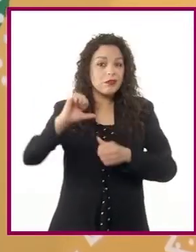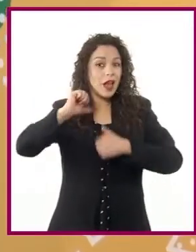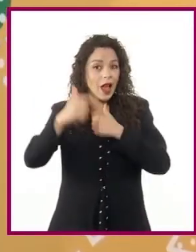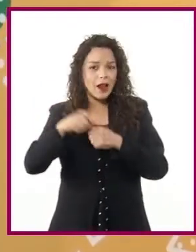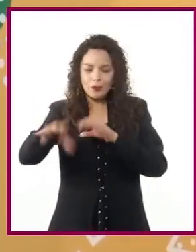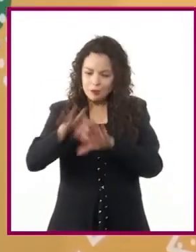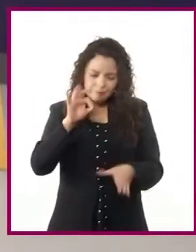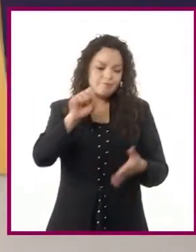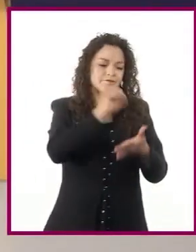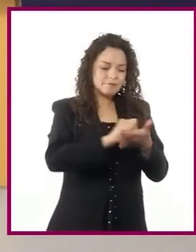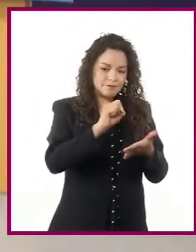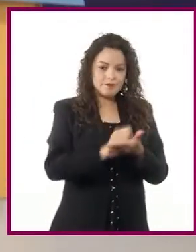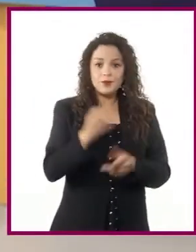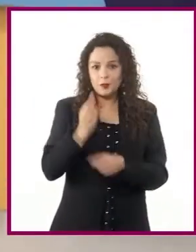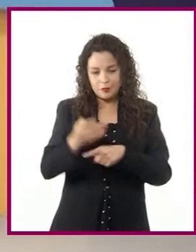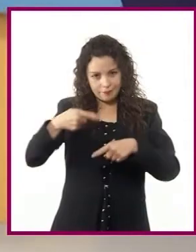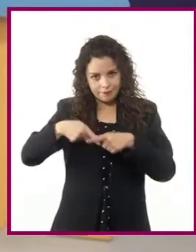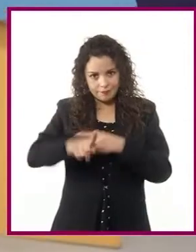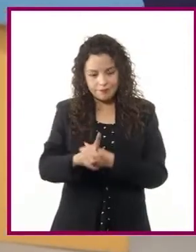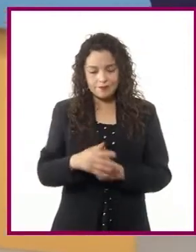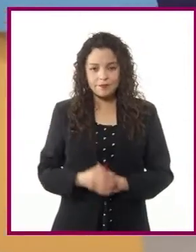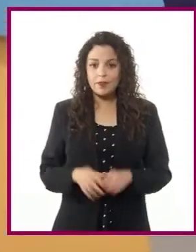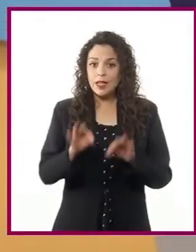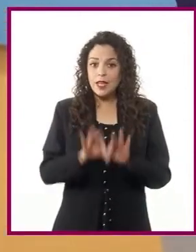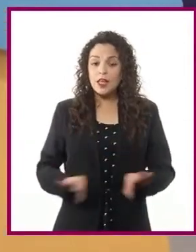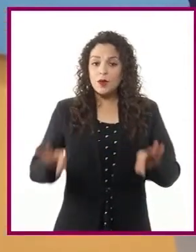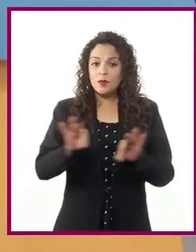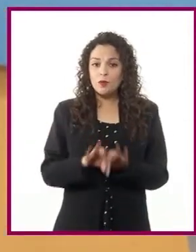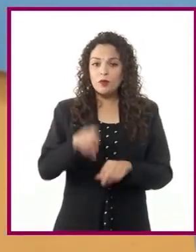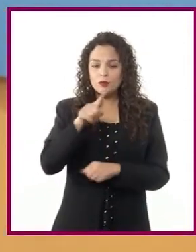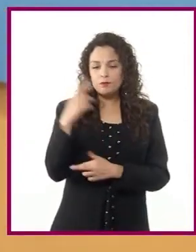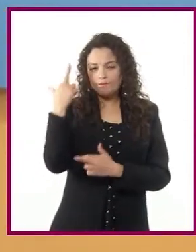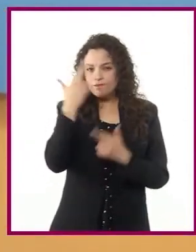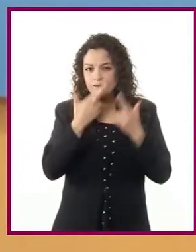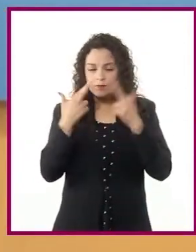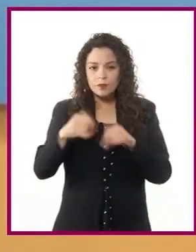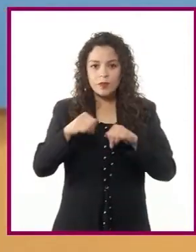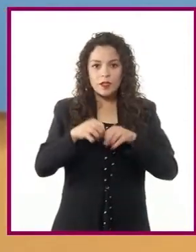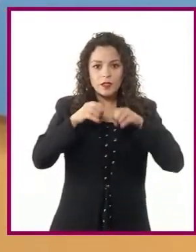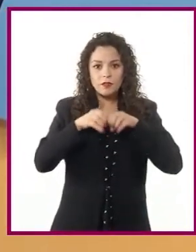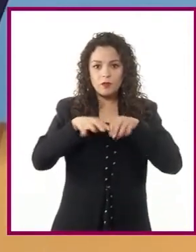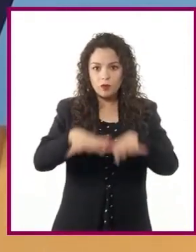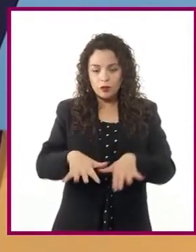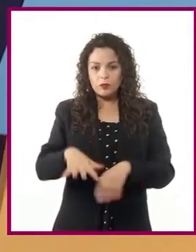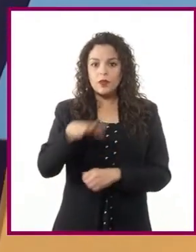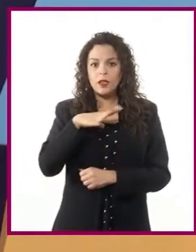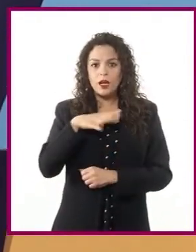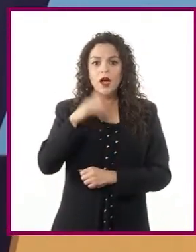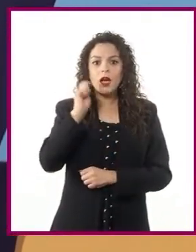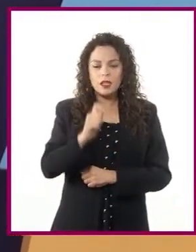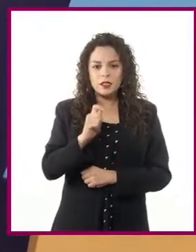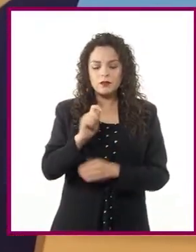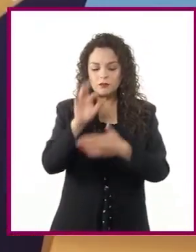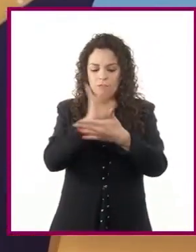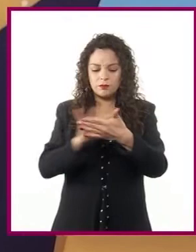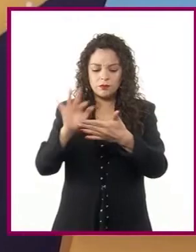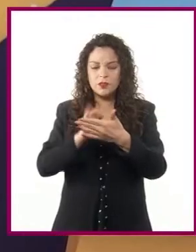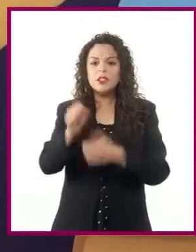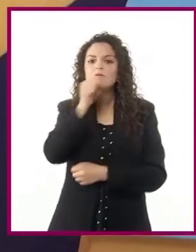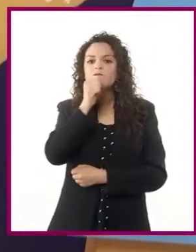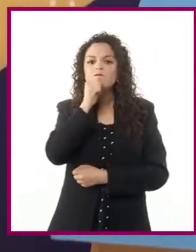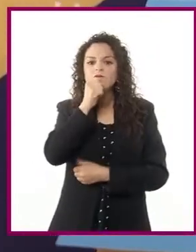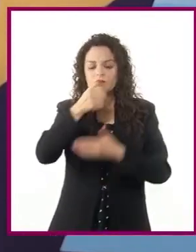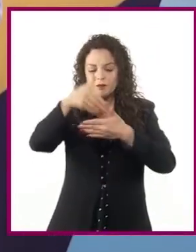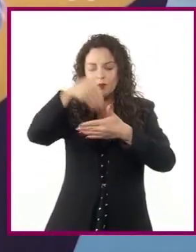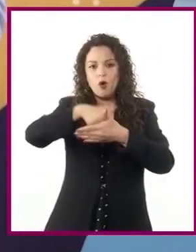de comenzar. Es importante analizar la información nutrimental que viene en los empaques de alimentos, ya que nos dice acerca